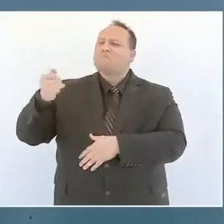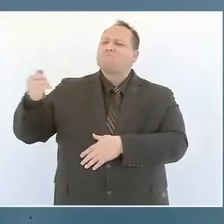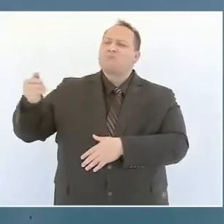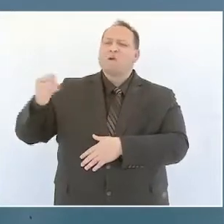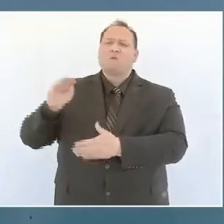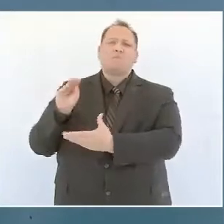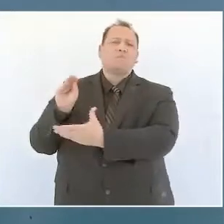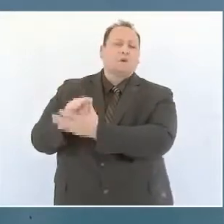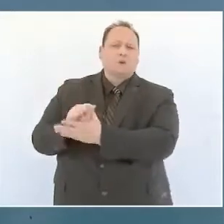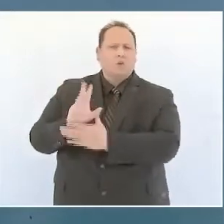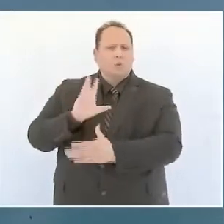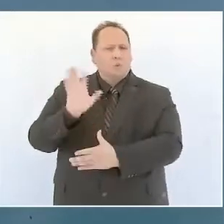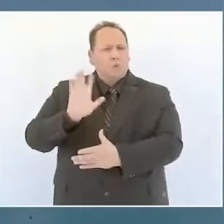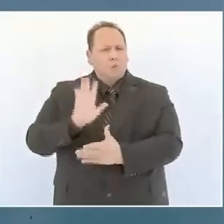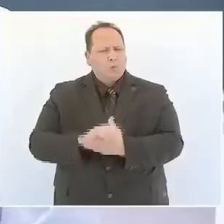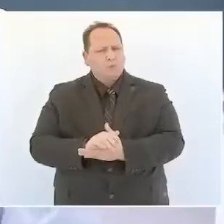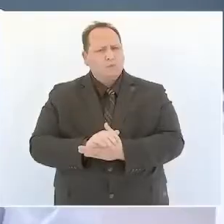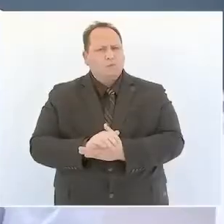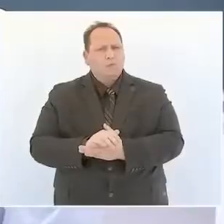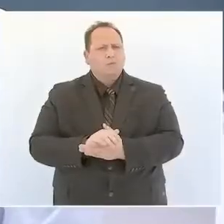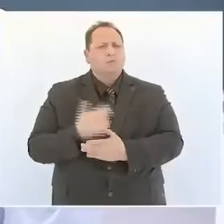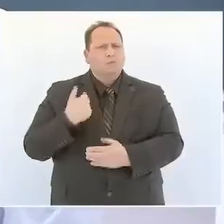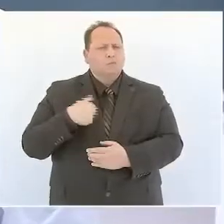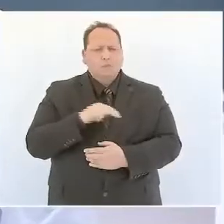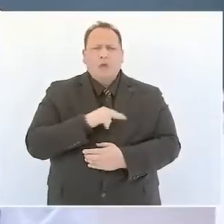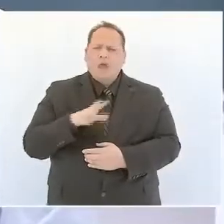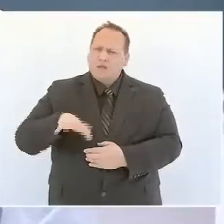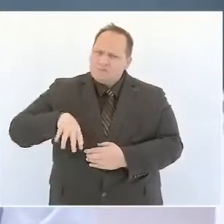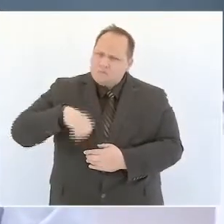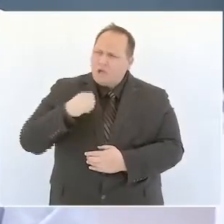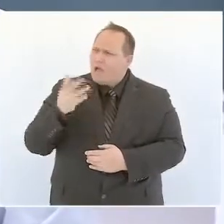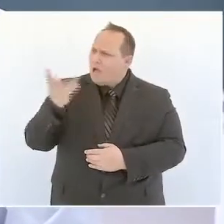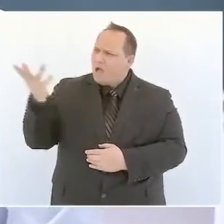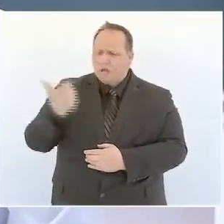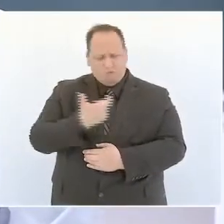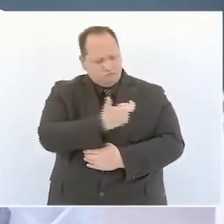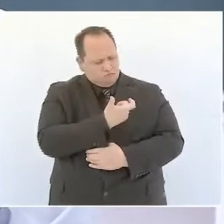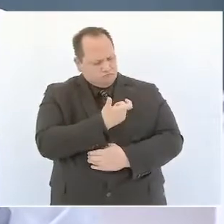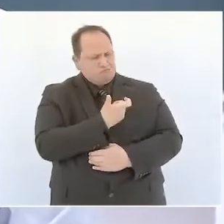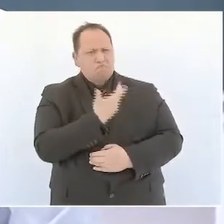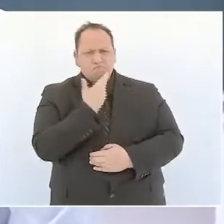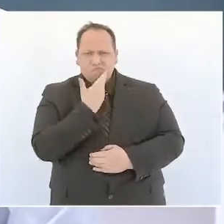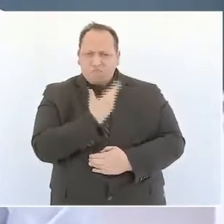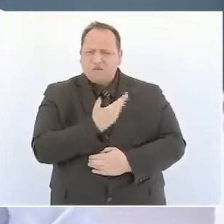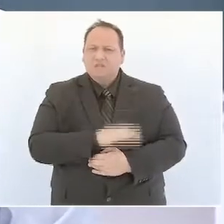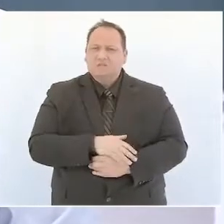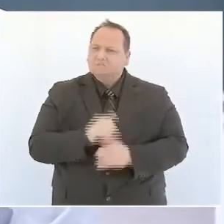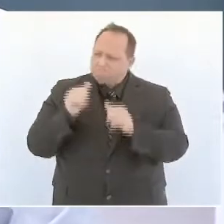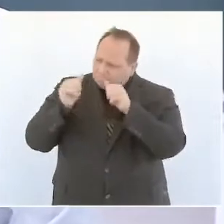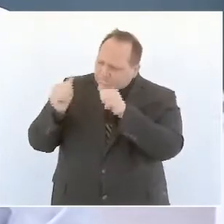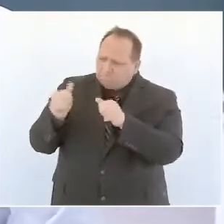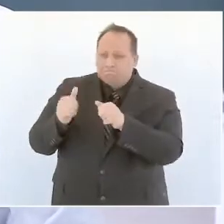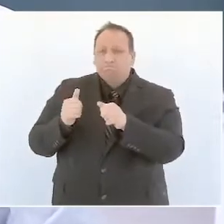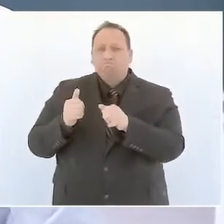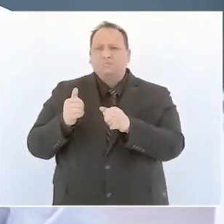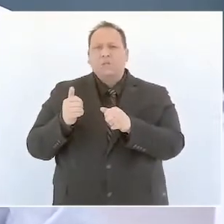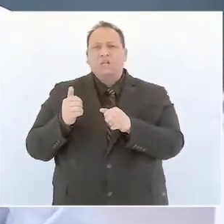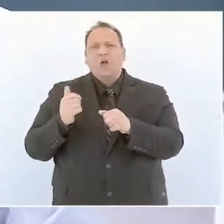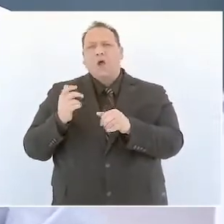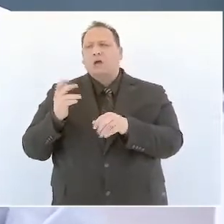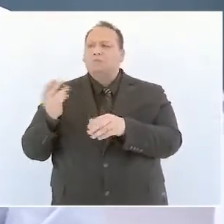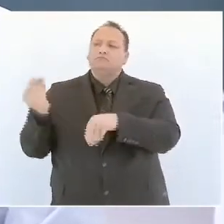vamos a procurar que tengan buenos salarios, que tengan buenas